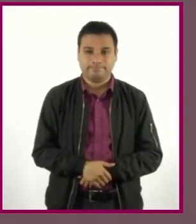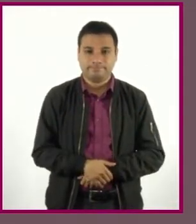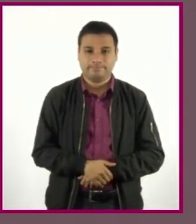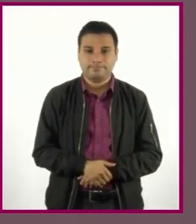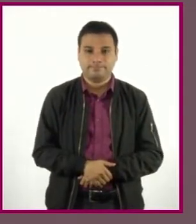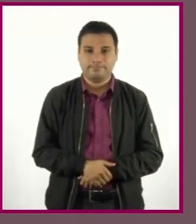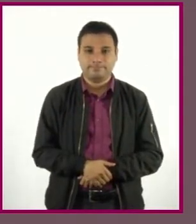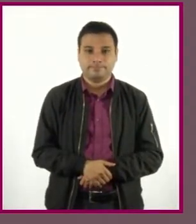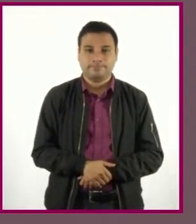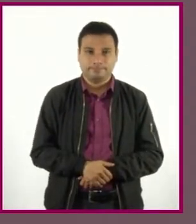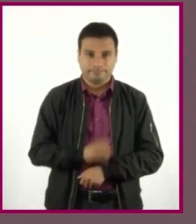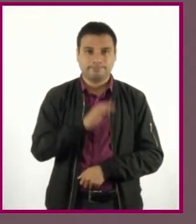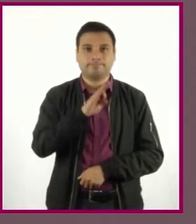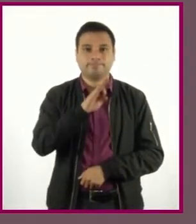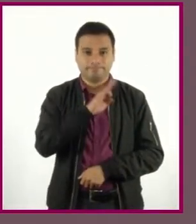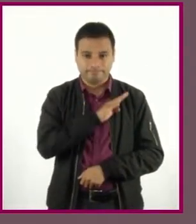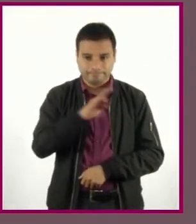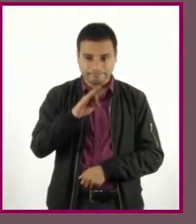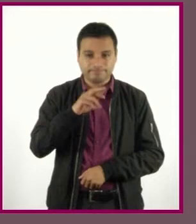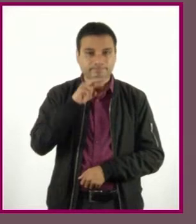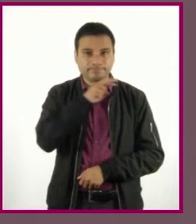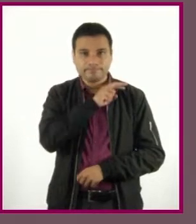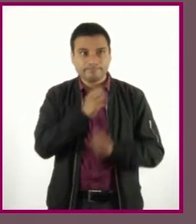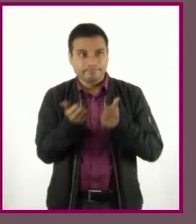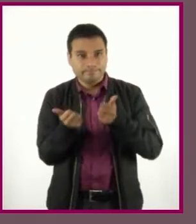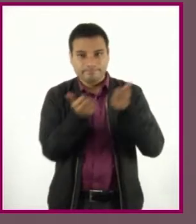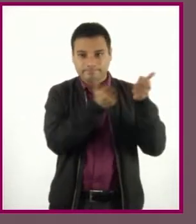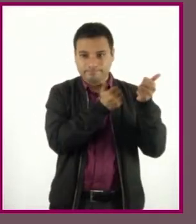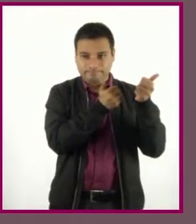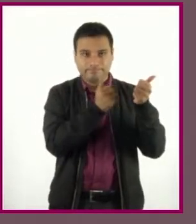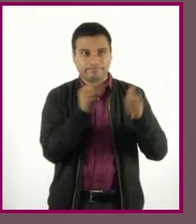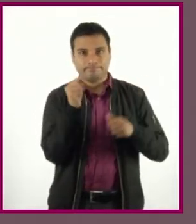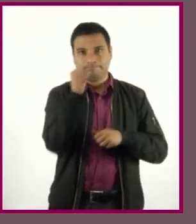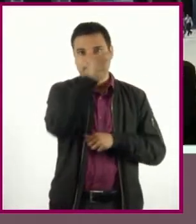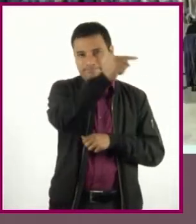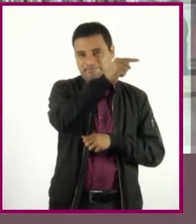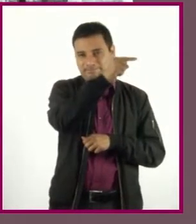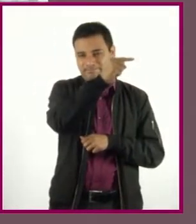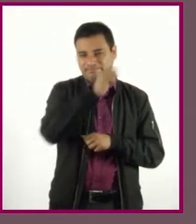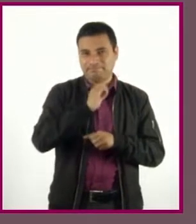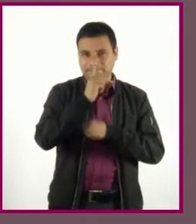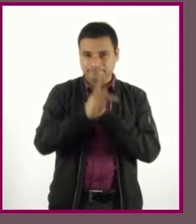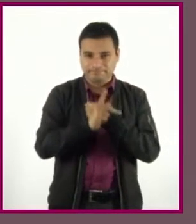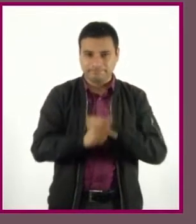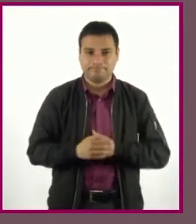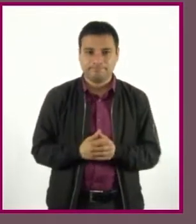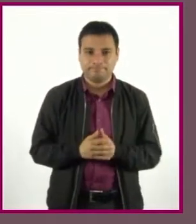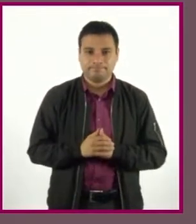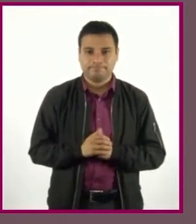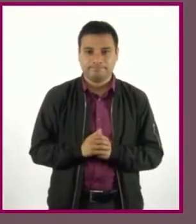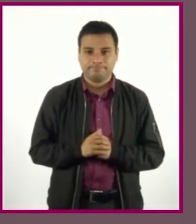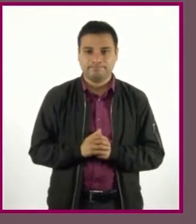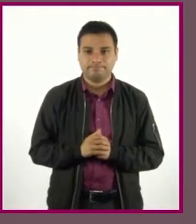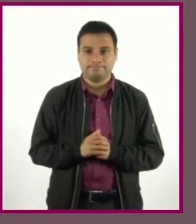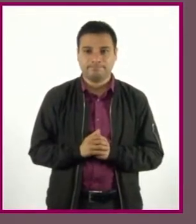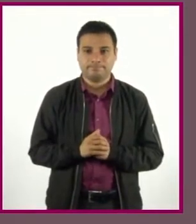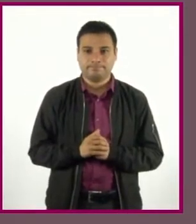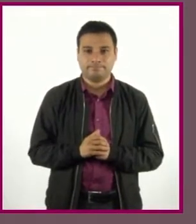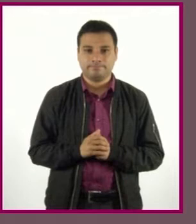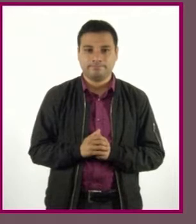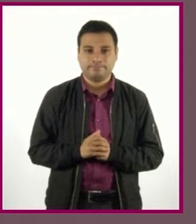y más bien pueda ser transportado de manera directa por tierra hacia el Mediterráneo. Además de su ubicación